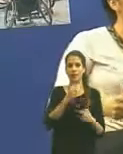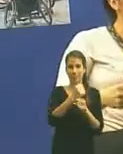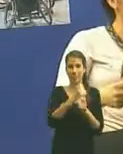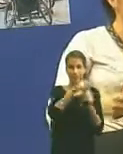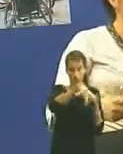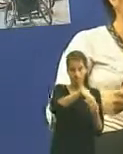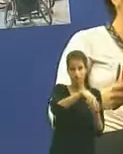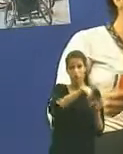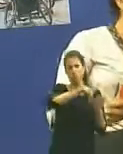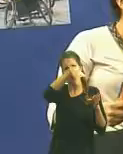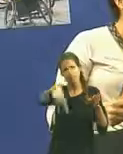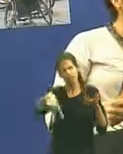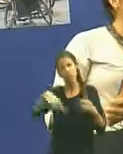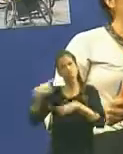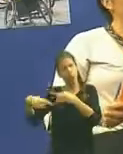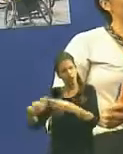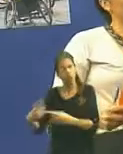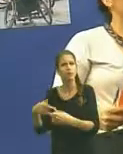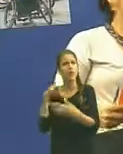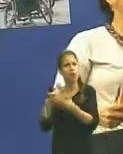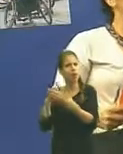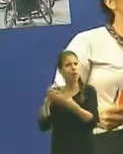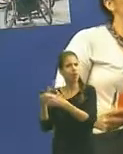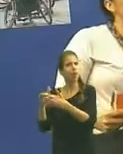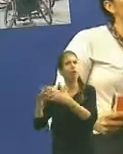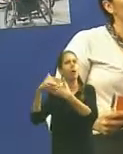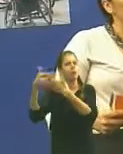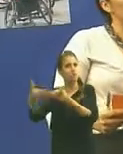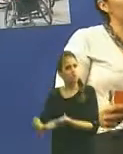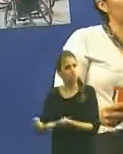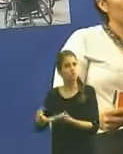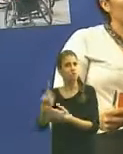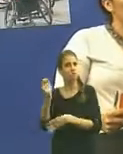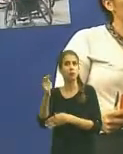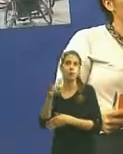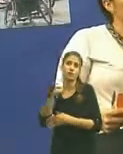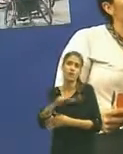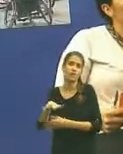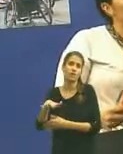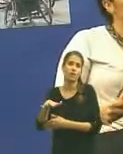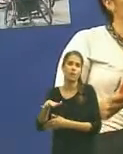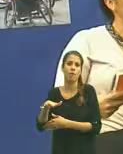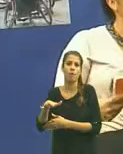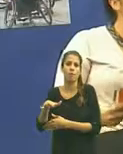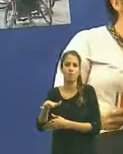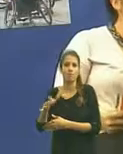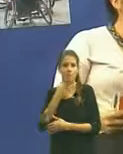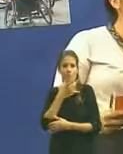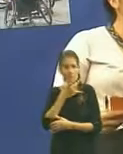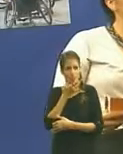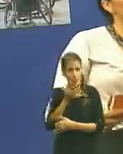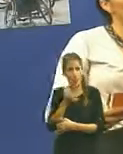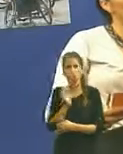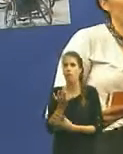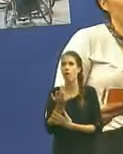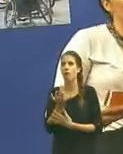se traslada al día a día y a eliminar barreras a lo mejor de niños que quizás sean como un poco más introvertidos, que se vayan abriendo, lo